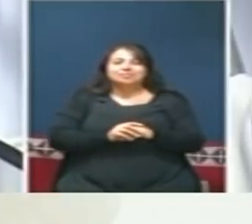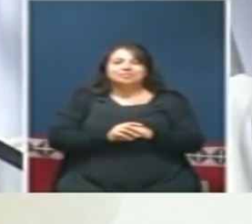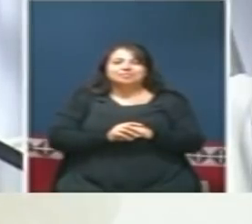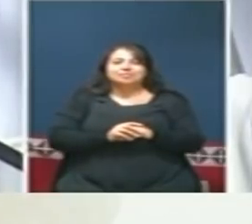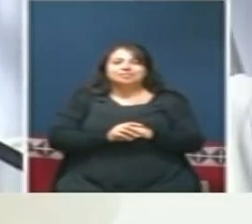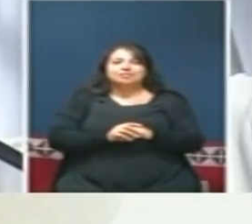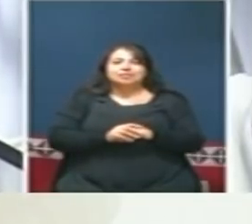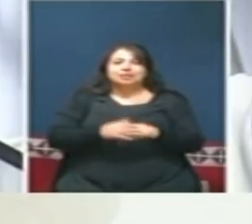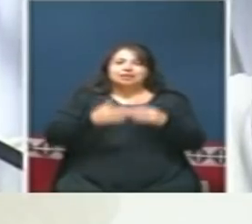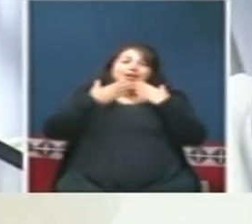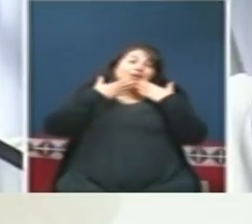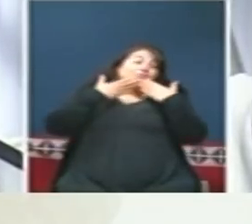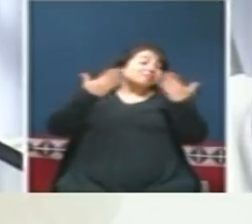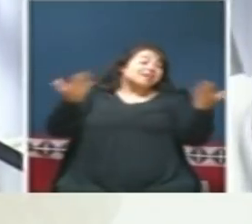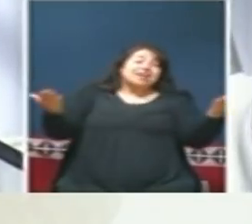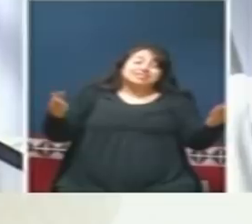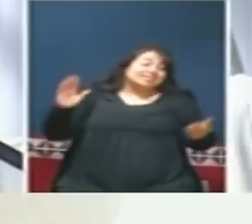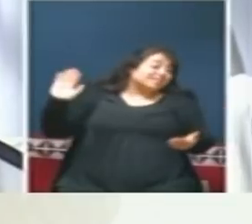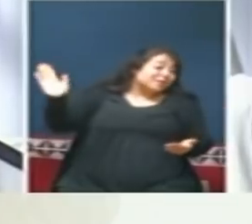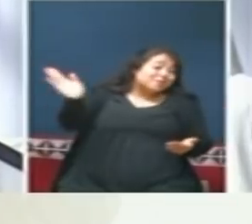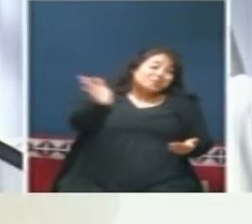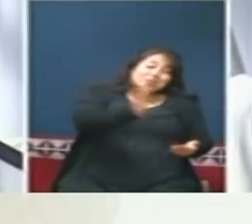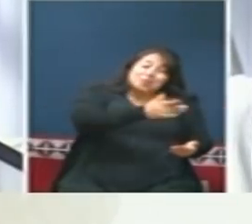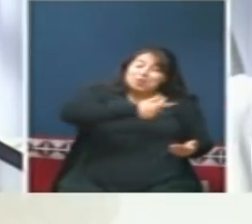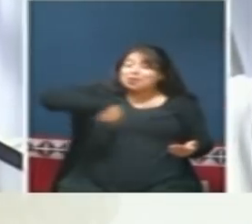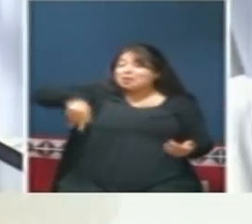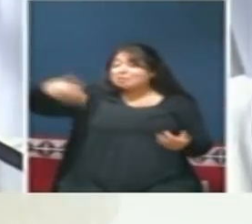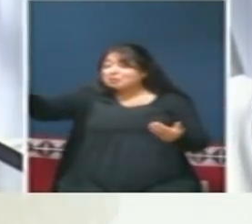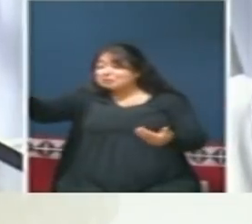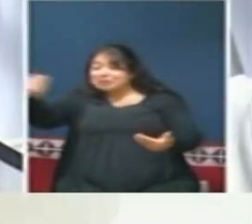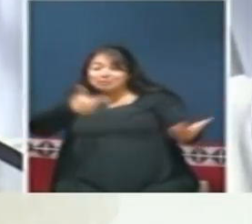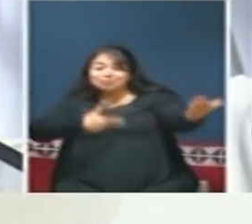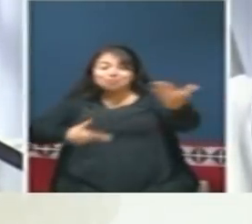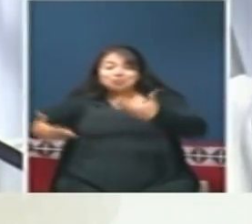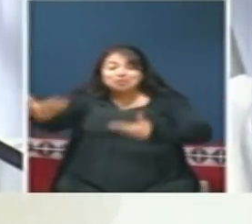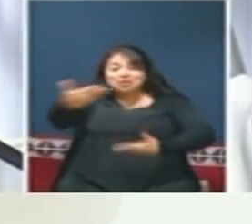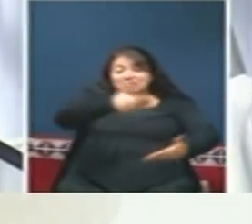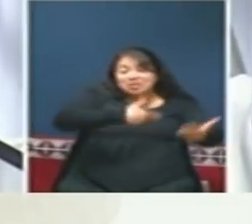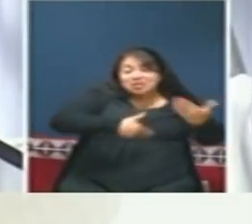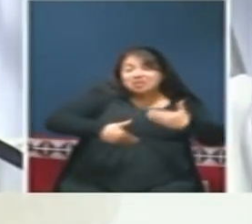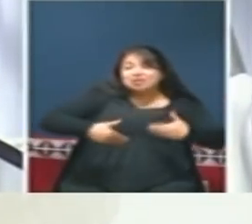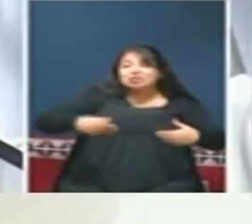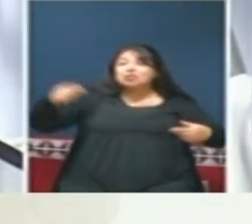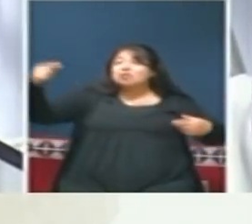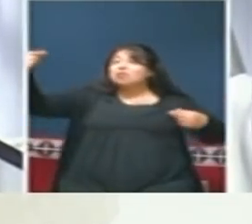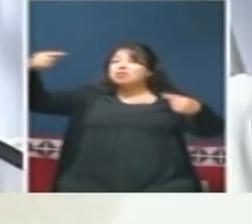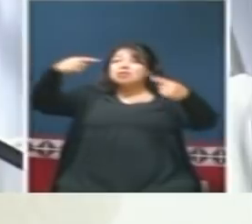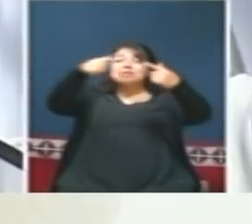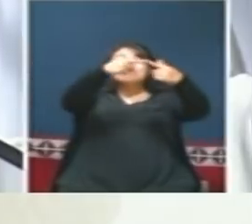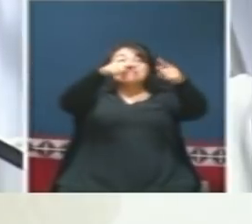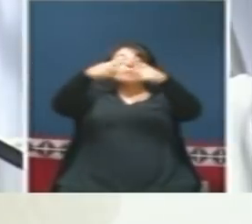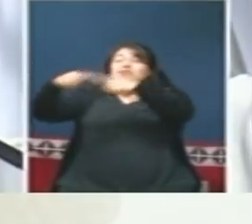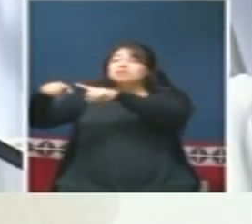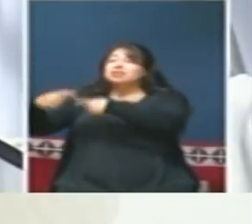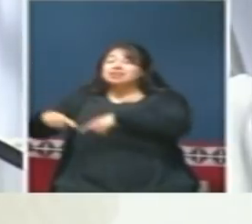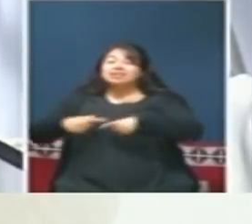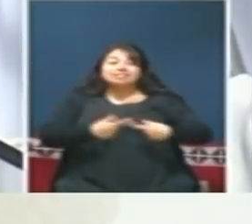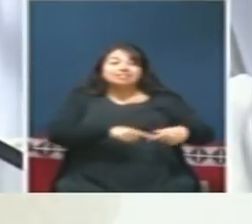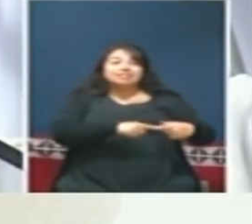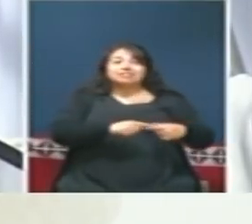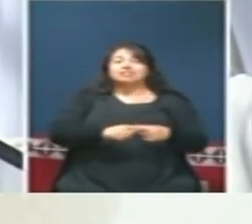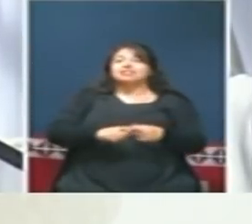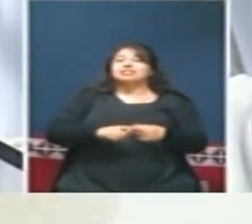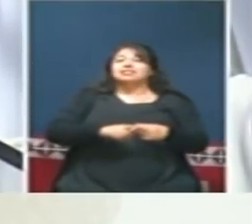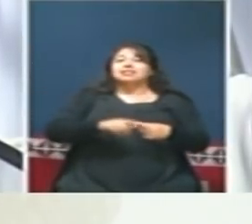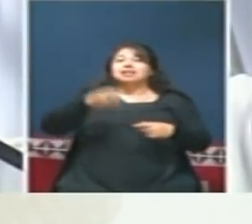Bueno, y gracias a todos ustedes aquí presentes que vinieron de distintos puntos de esta diócesis, de La Rioja,